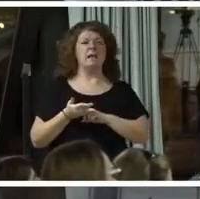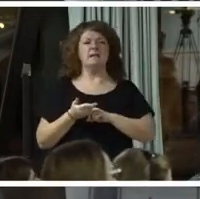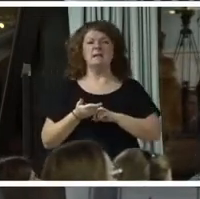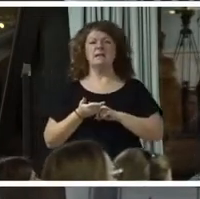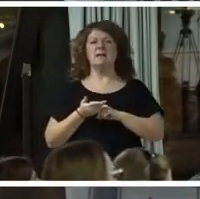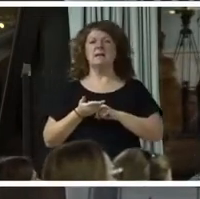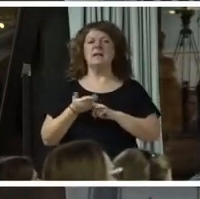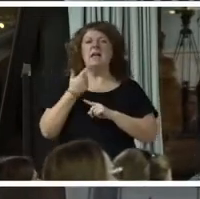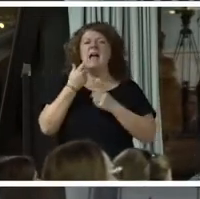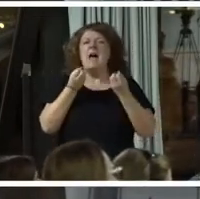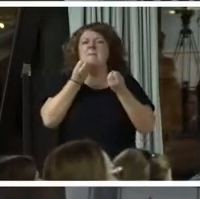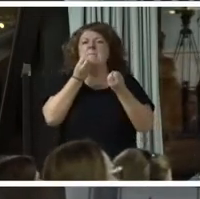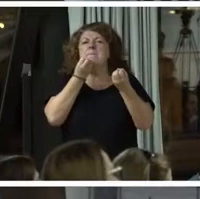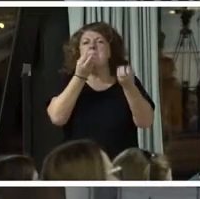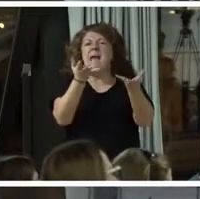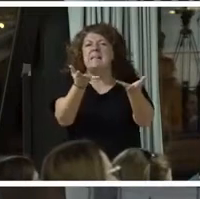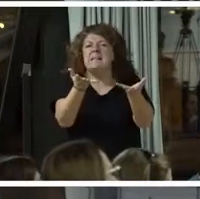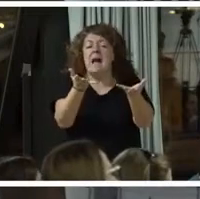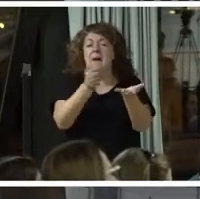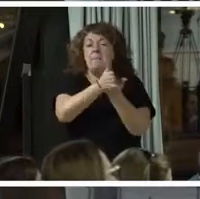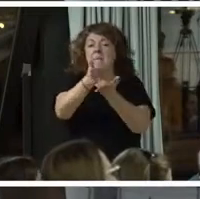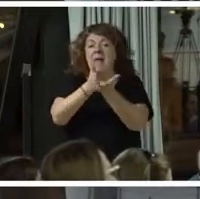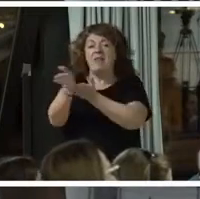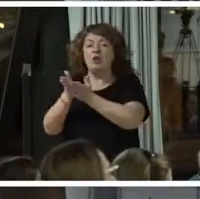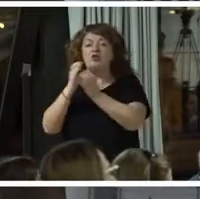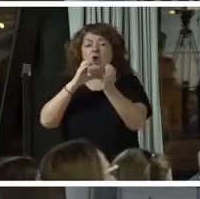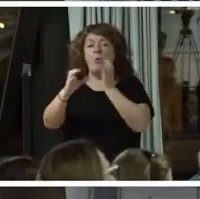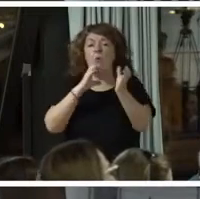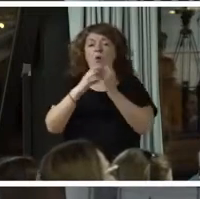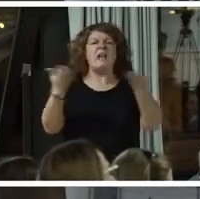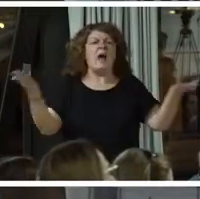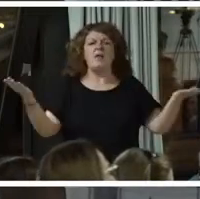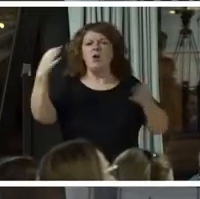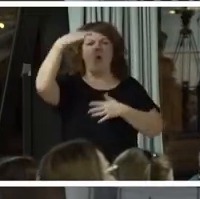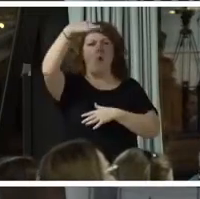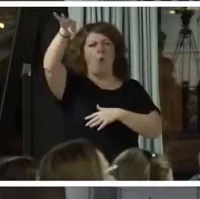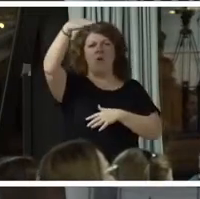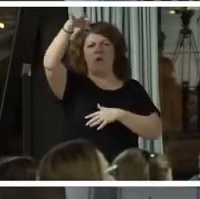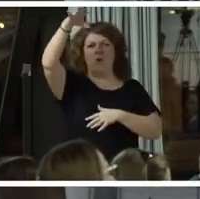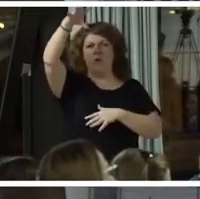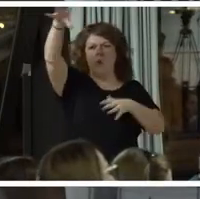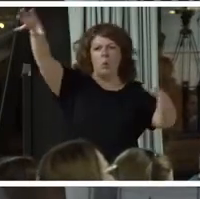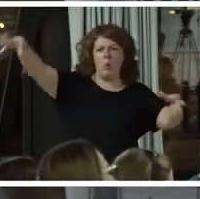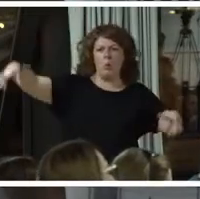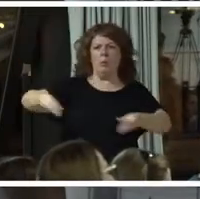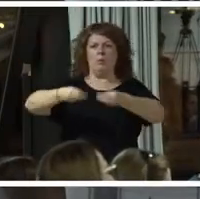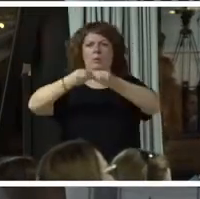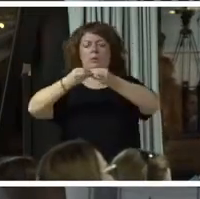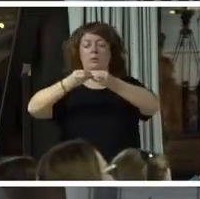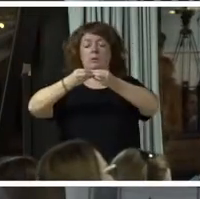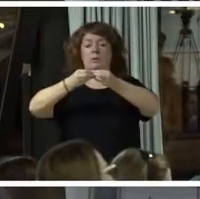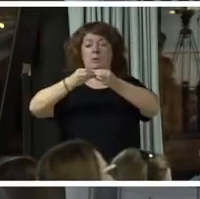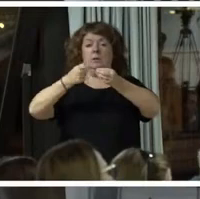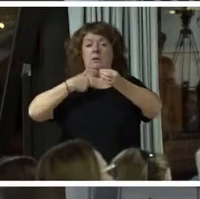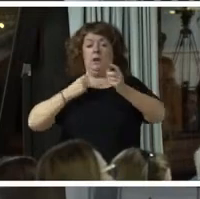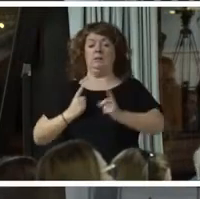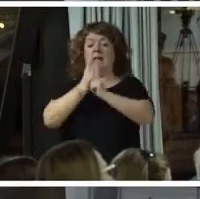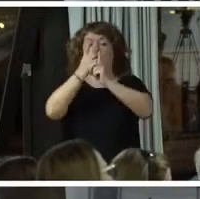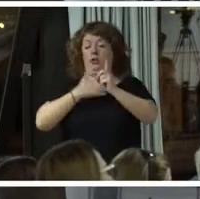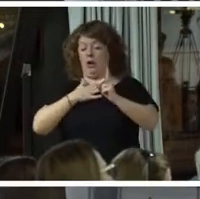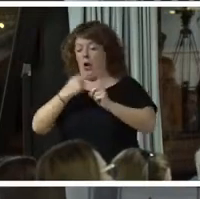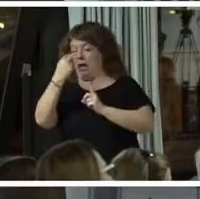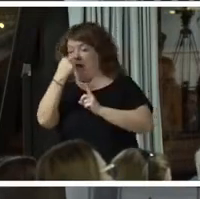que el mensaje que llega a través de los grandes medios de comunicación es único y este señor se ha encontrado conmigo en la